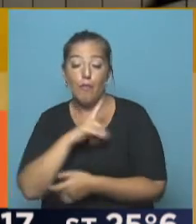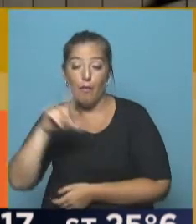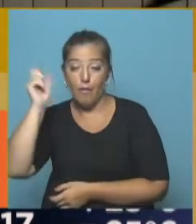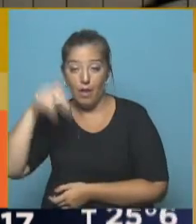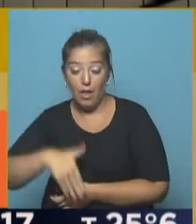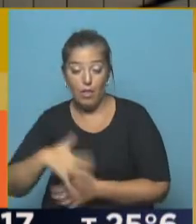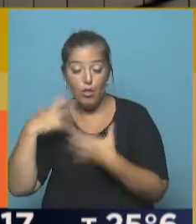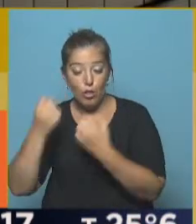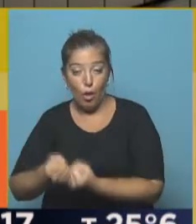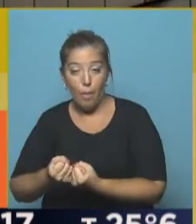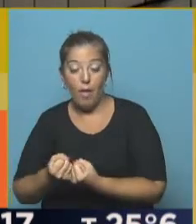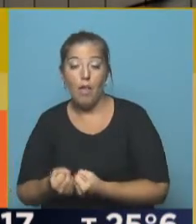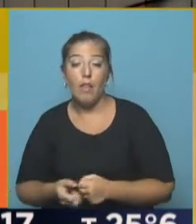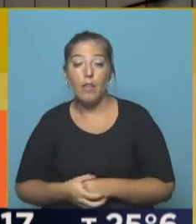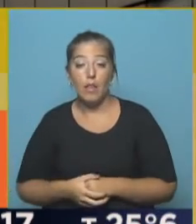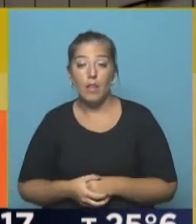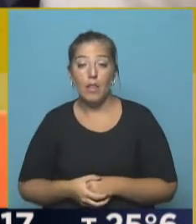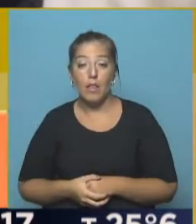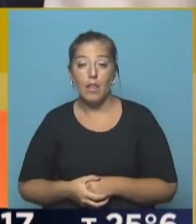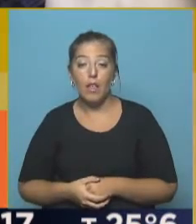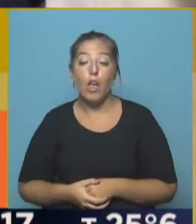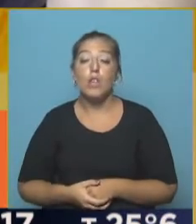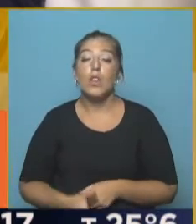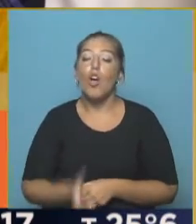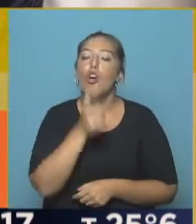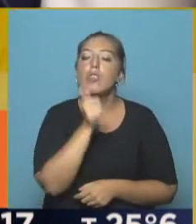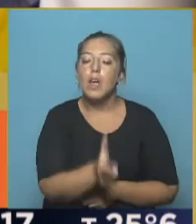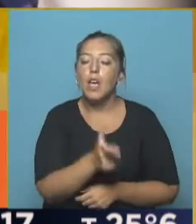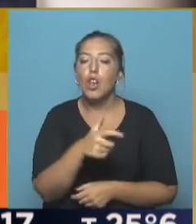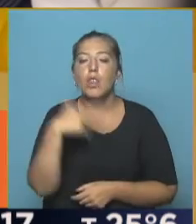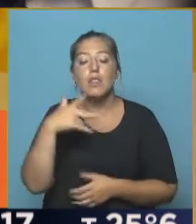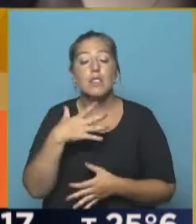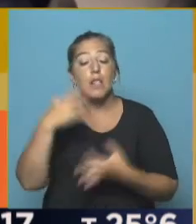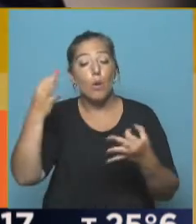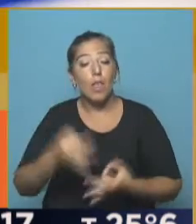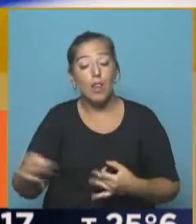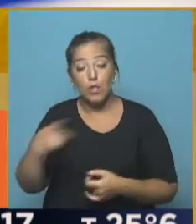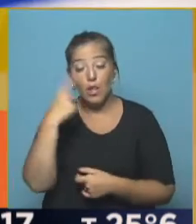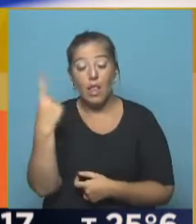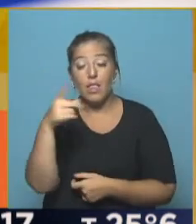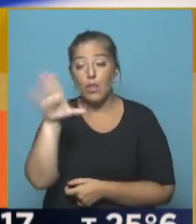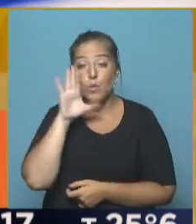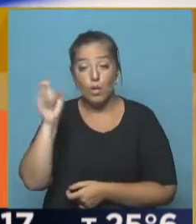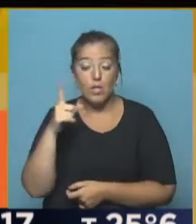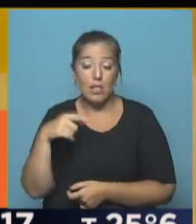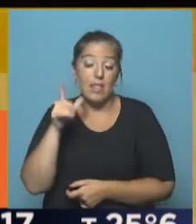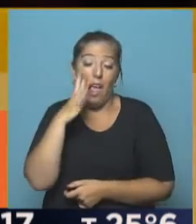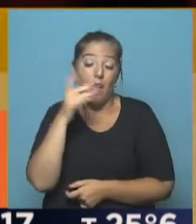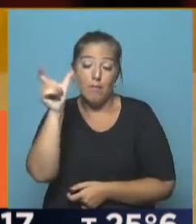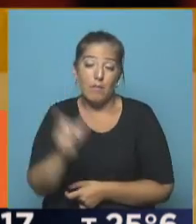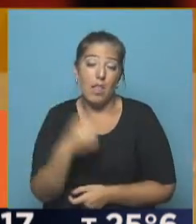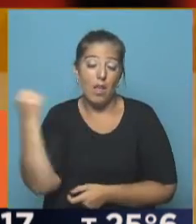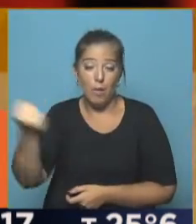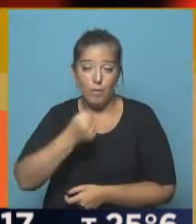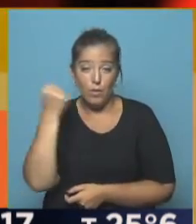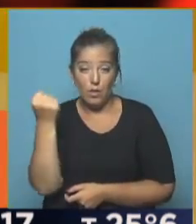ser consejero de Seguridad Nacional del presidente de los Estados Unidos, es una posición importantísima. Habrá que verlo. Importantísima para todos nosotros. Para todo el mundo, por supuesto,